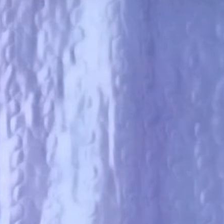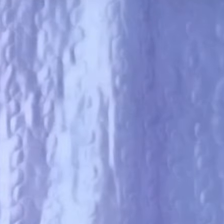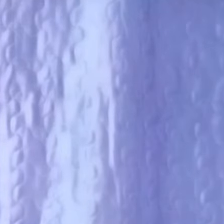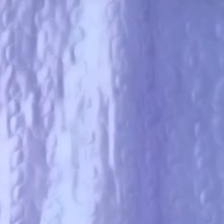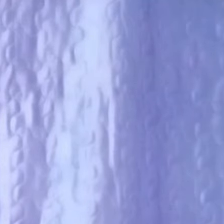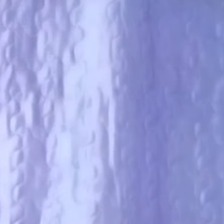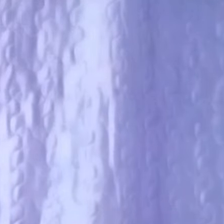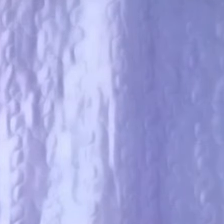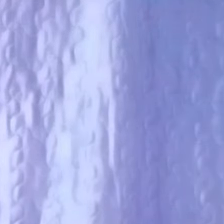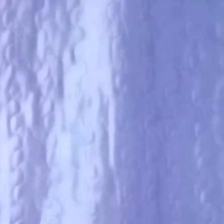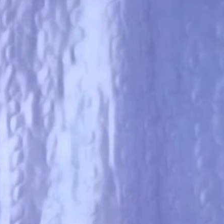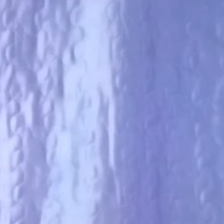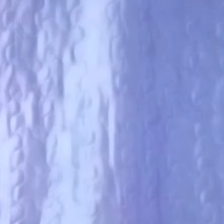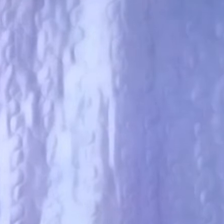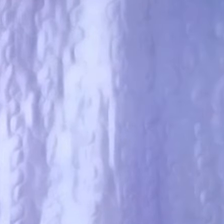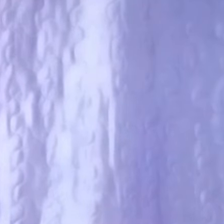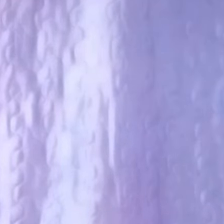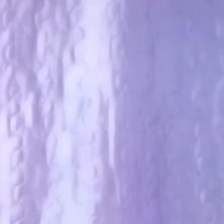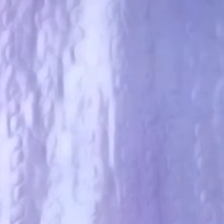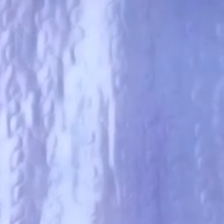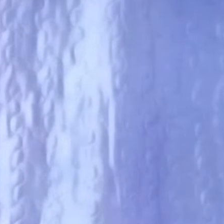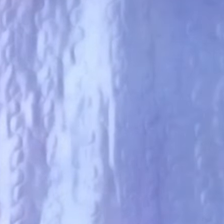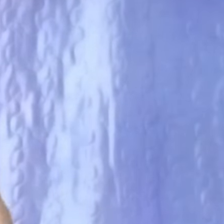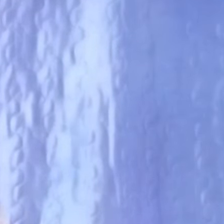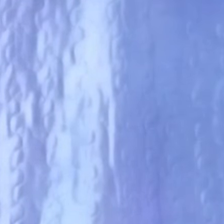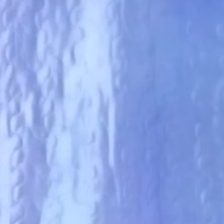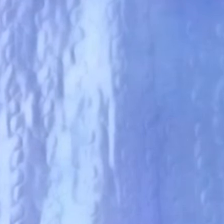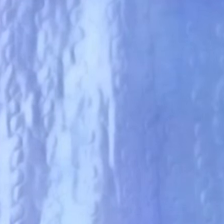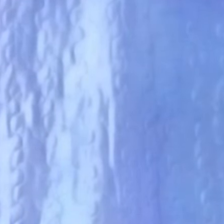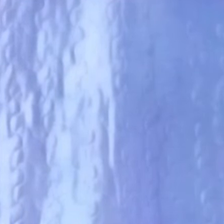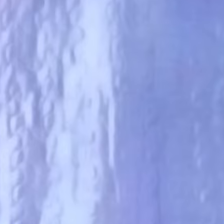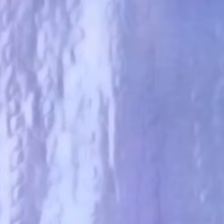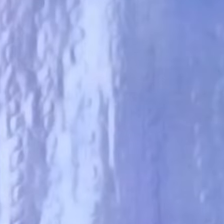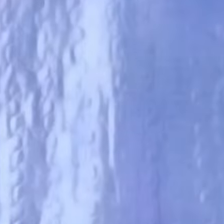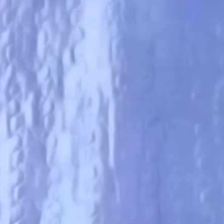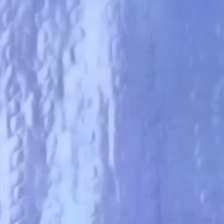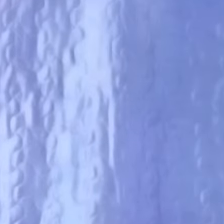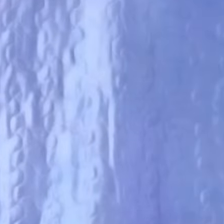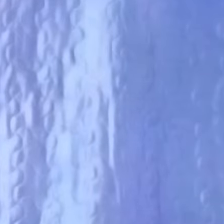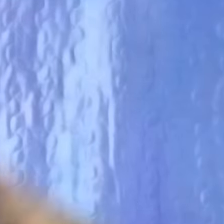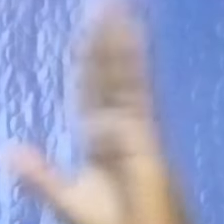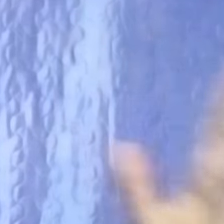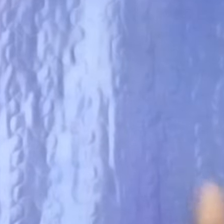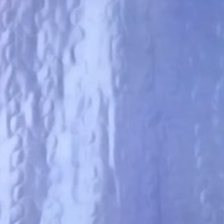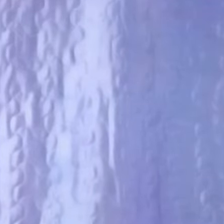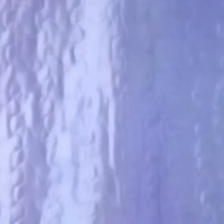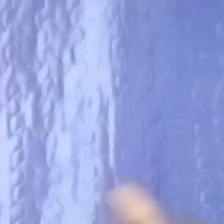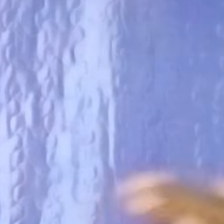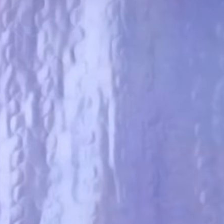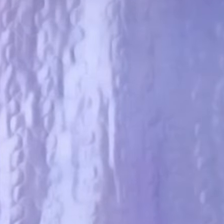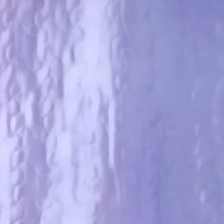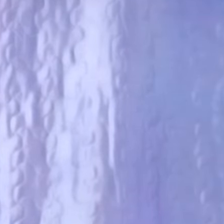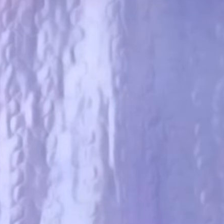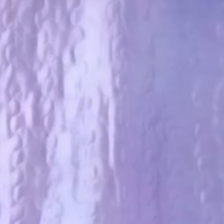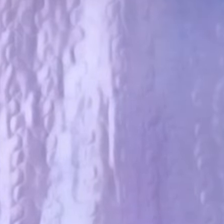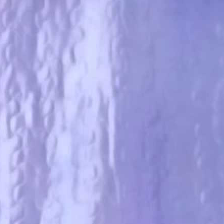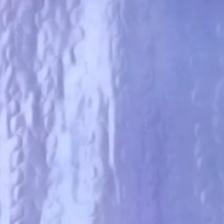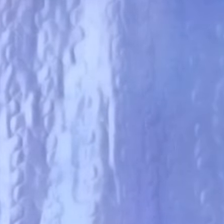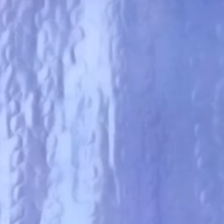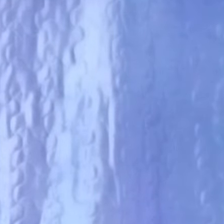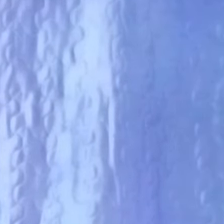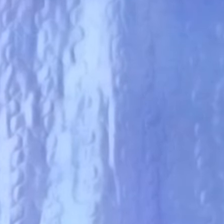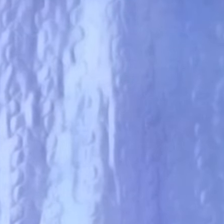otra parte, que al comienzo del video me quedé flipando, me quedé así, flotando, porque